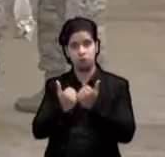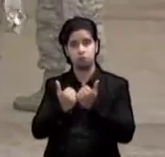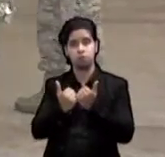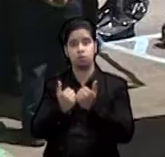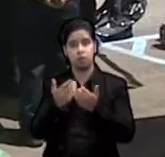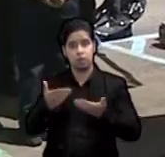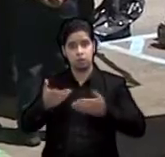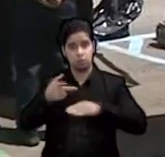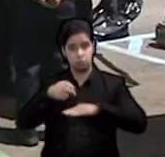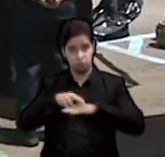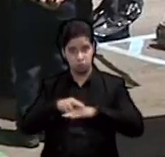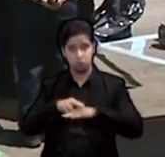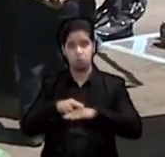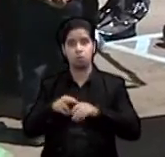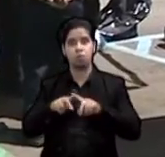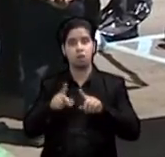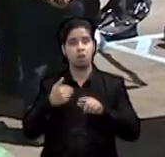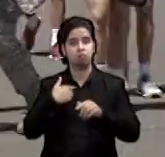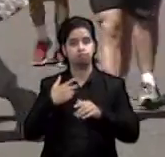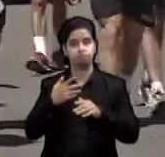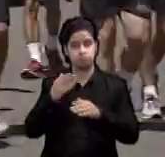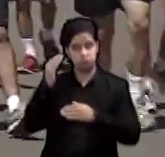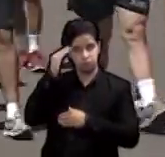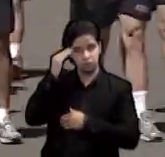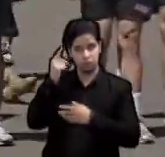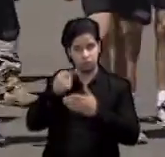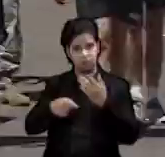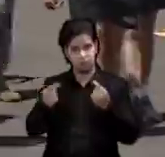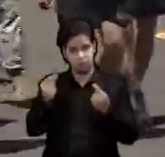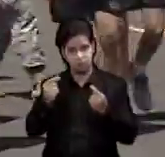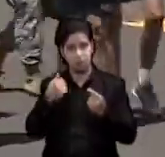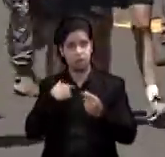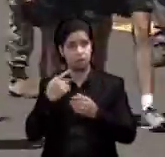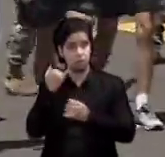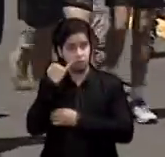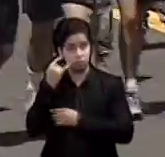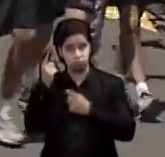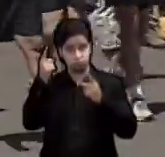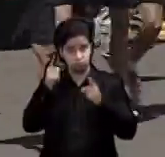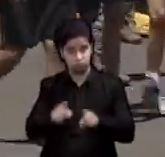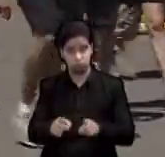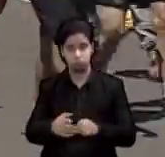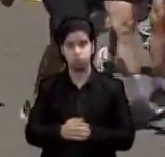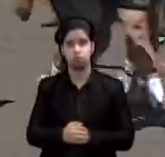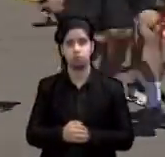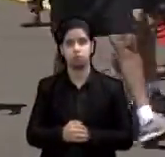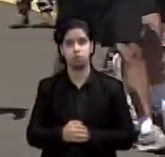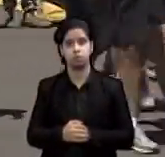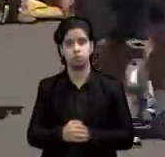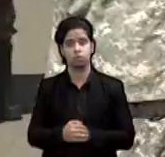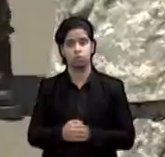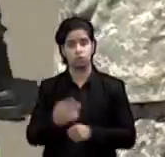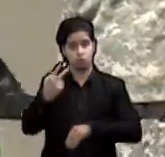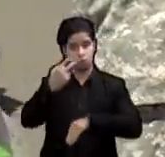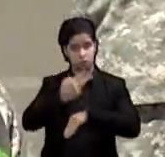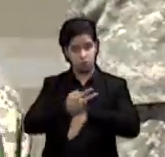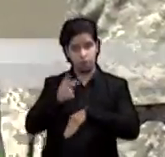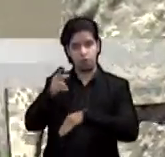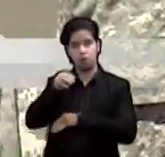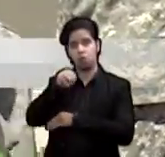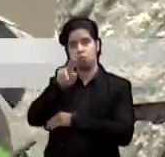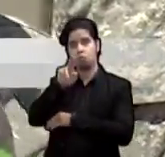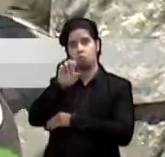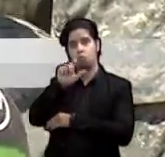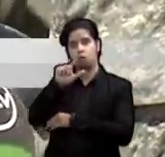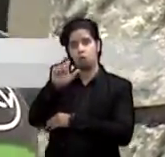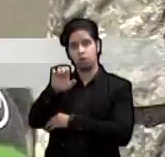ante diversos tipos de catástrofes. El operativo simulacro en su segundo día se ejecutó en el Muelle Panamericano en San Juan. El escenario es que